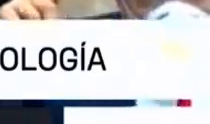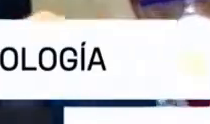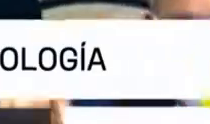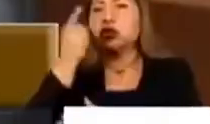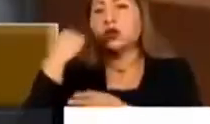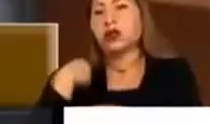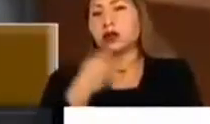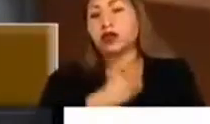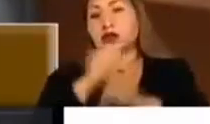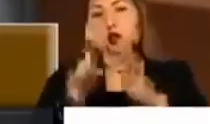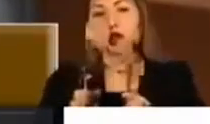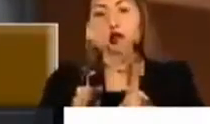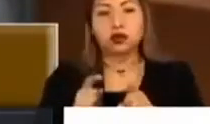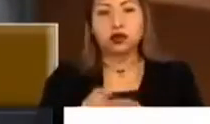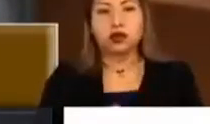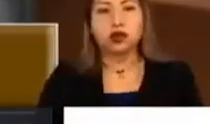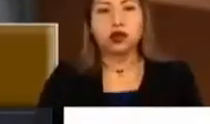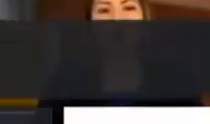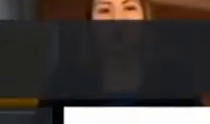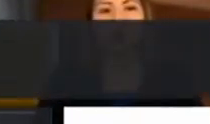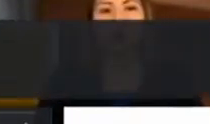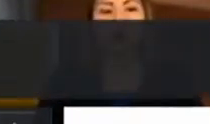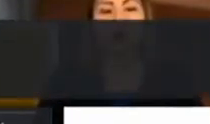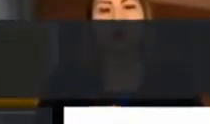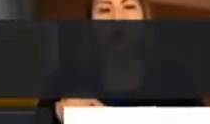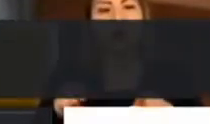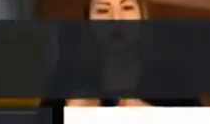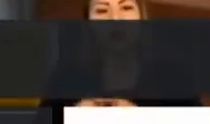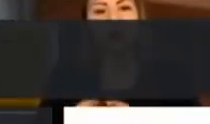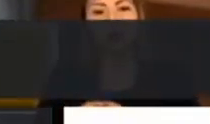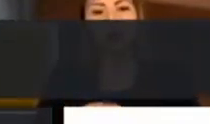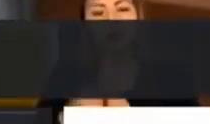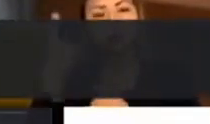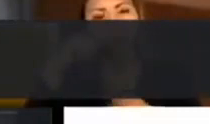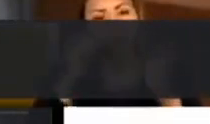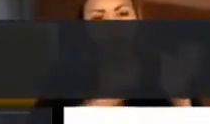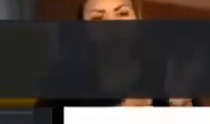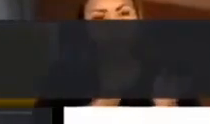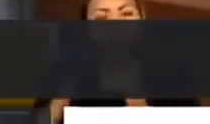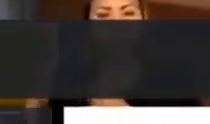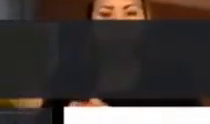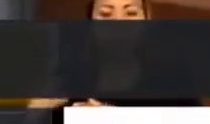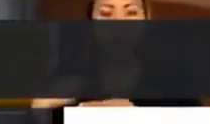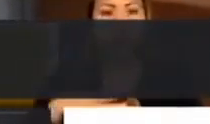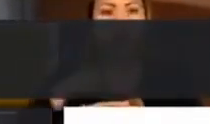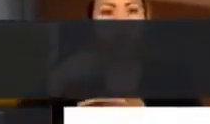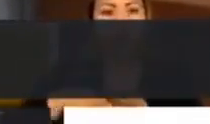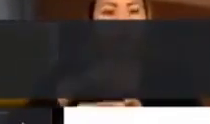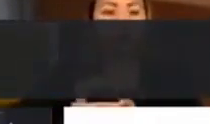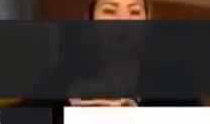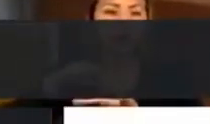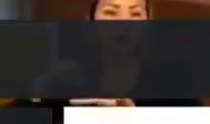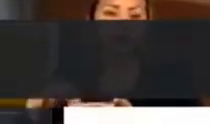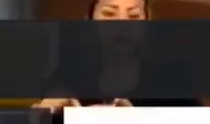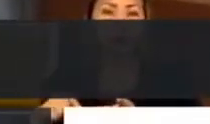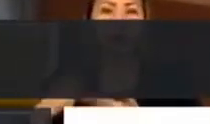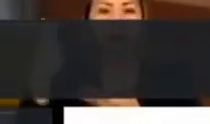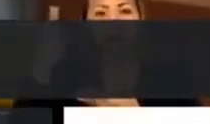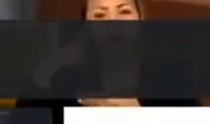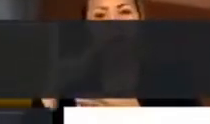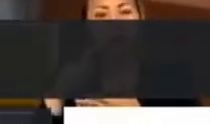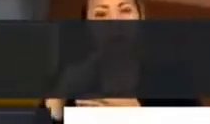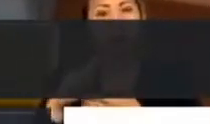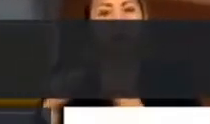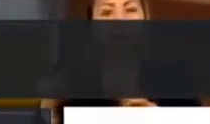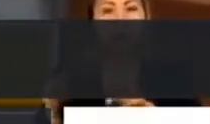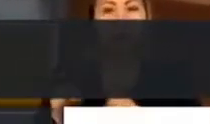ese país para que entreguen los equipos a los diferentes estudiantes pero también a los colegas de diferentes bancadas para que apoyemos esos proyectos